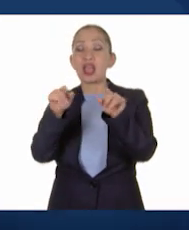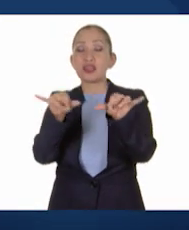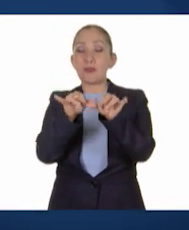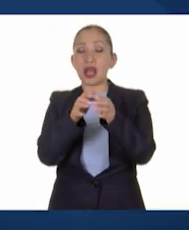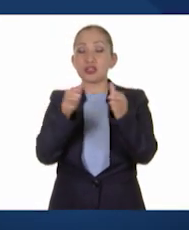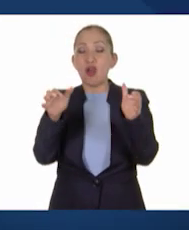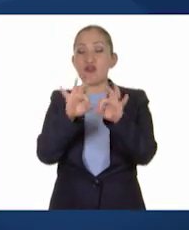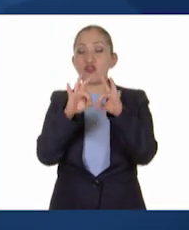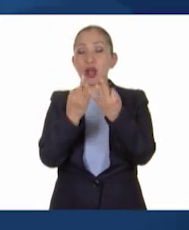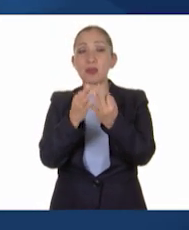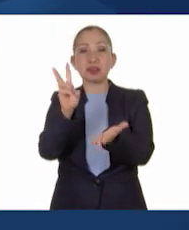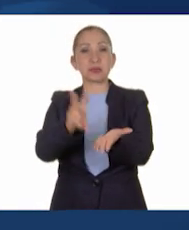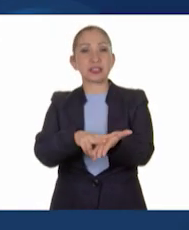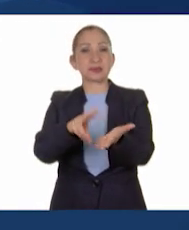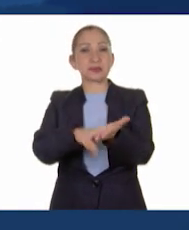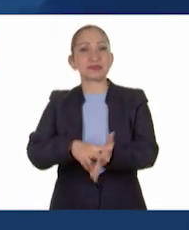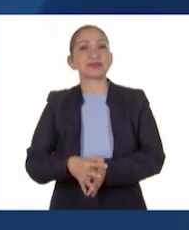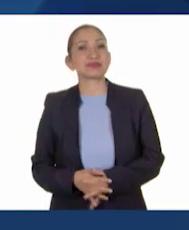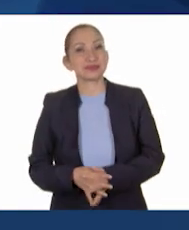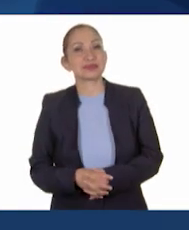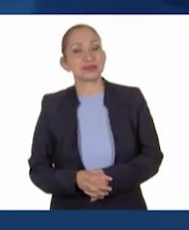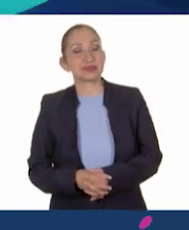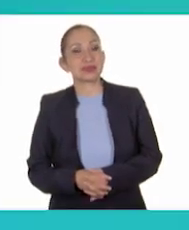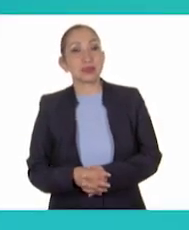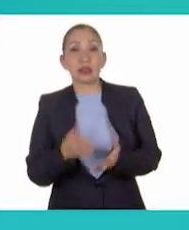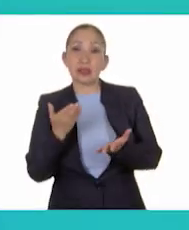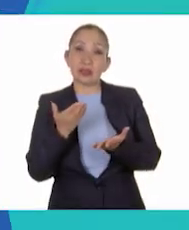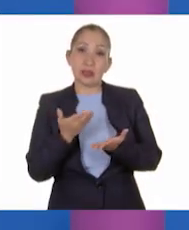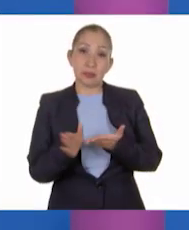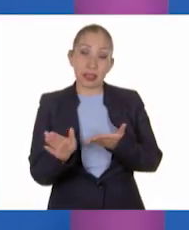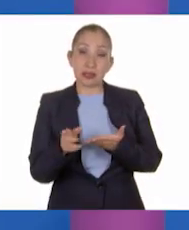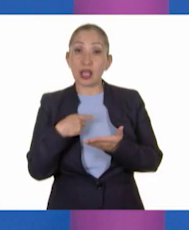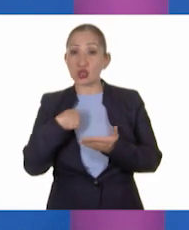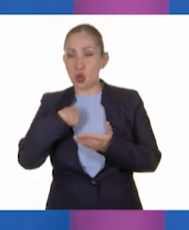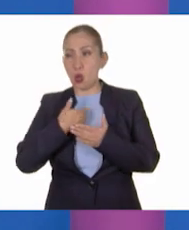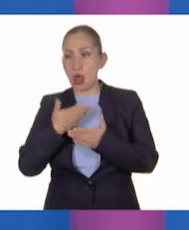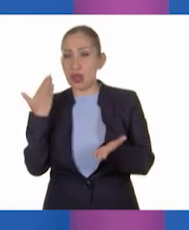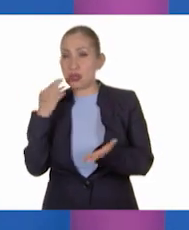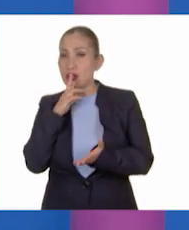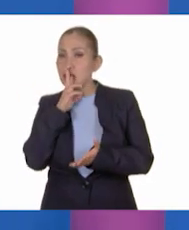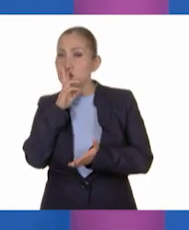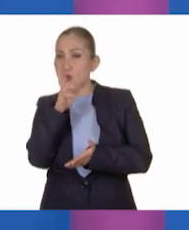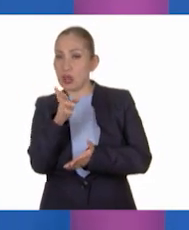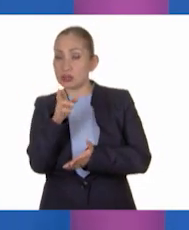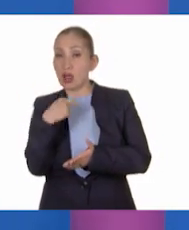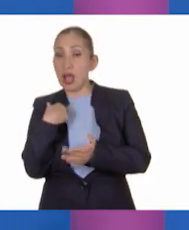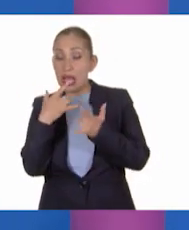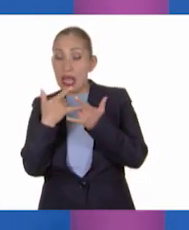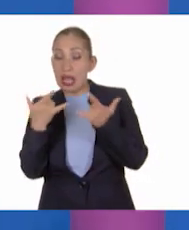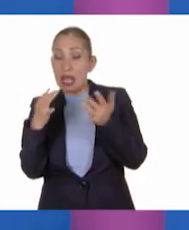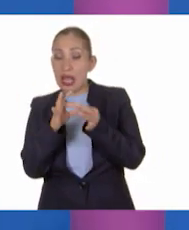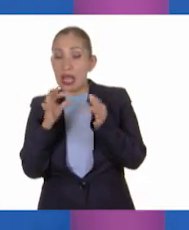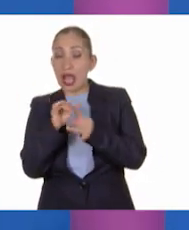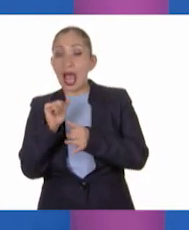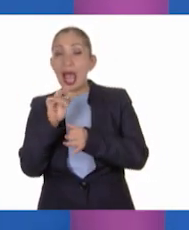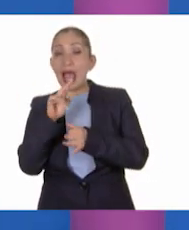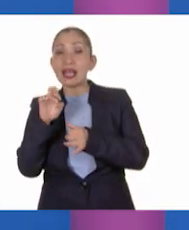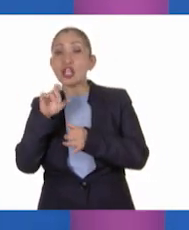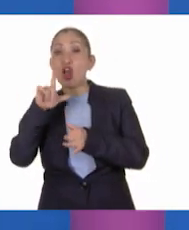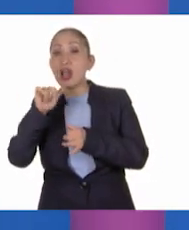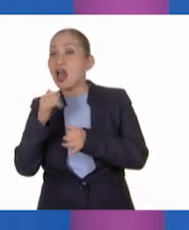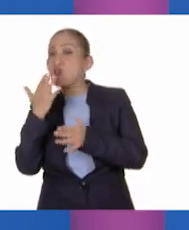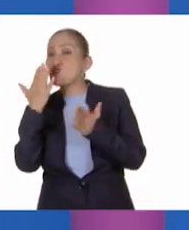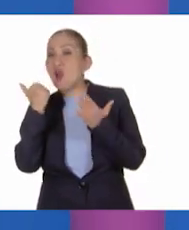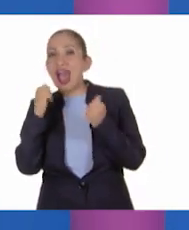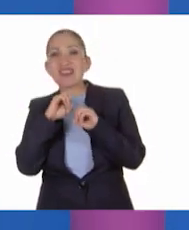tamaños, modelos y precios. Por otro lado, me anticipo y te contesto que el cuento de Arriola no